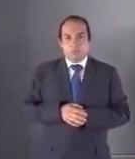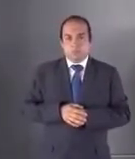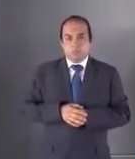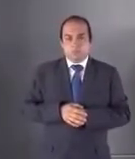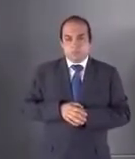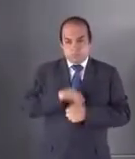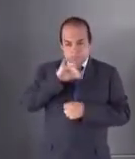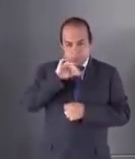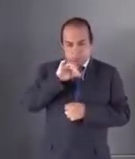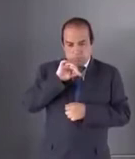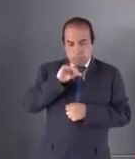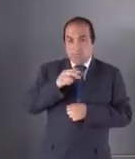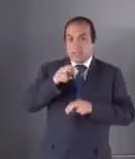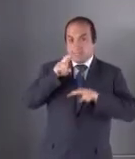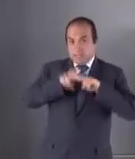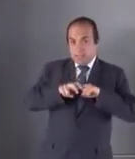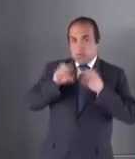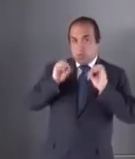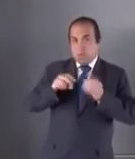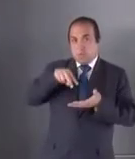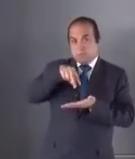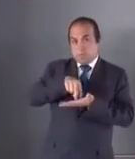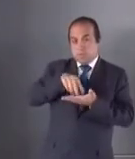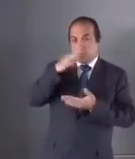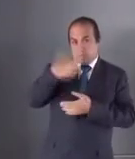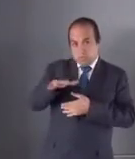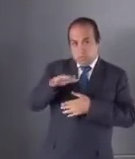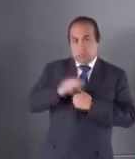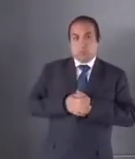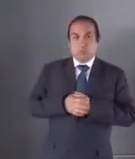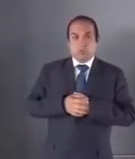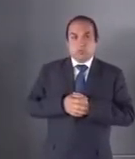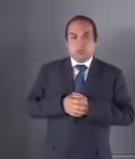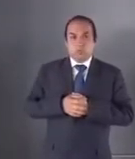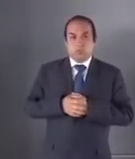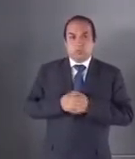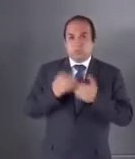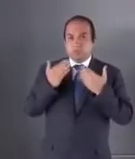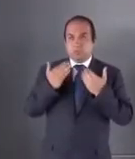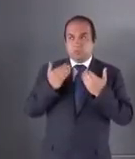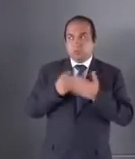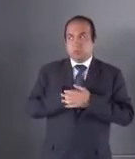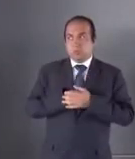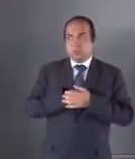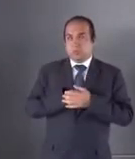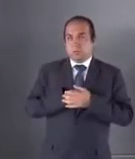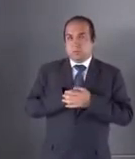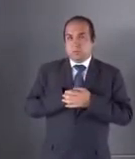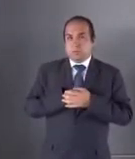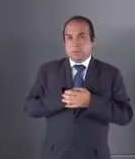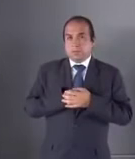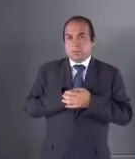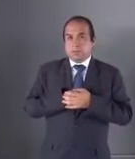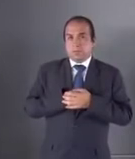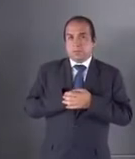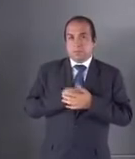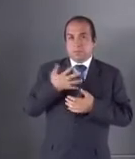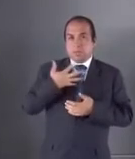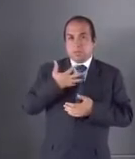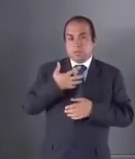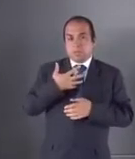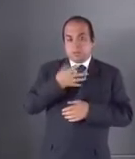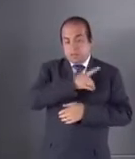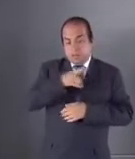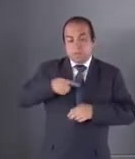Sí, es sentadas o paradas, son 10, no hay... Sentados, es una cuestión de, deben ir